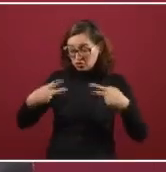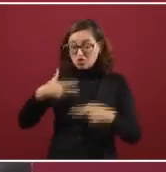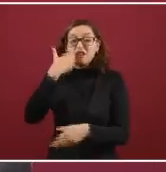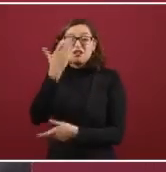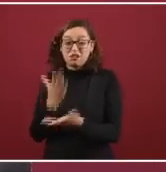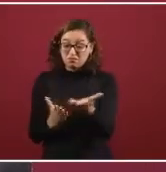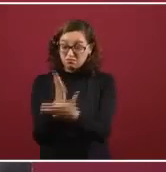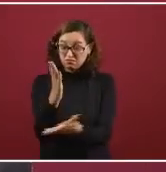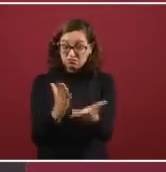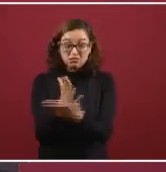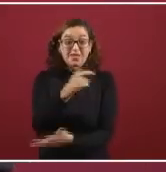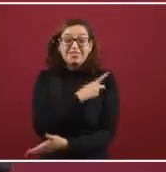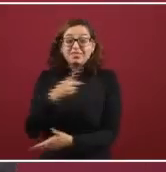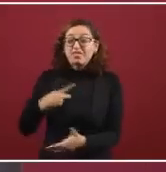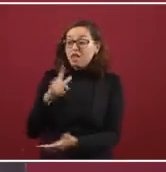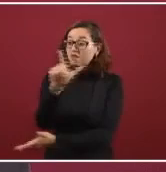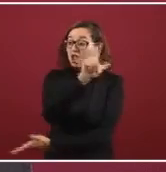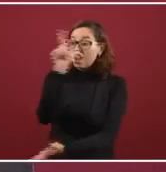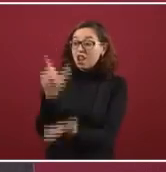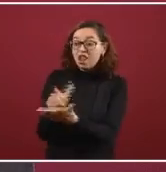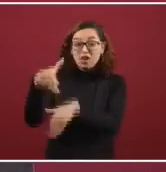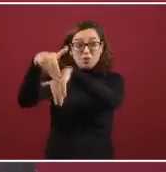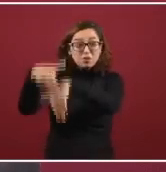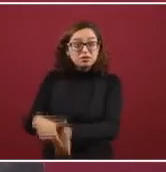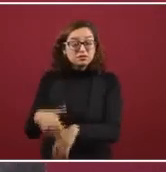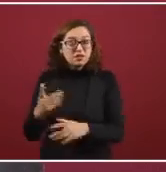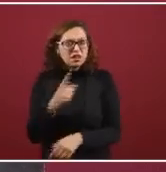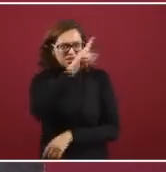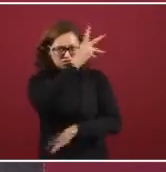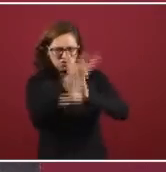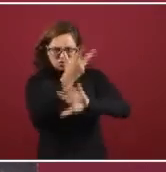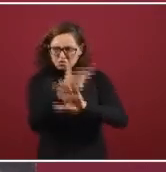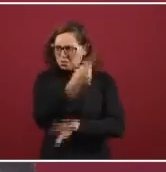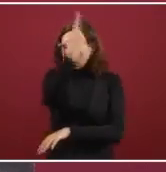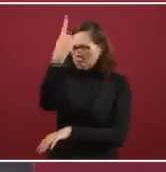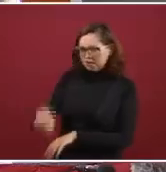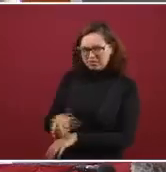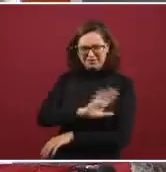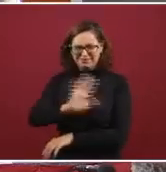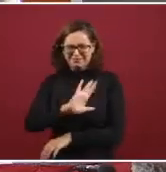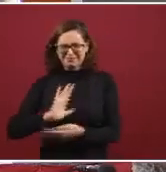normas mexicanas, porque eso no es una imposición de Estados Unidos, es nuestra ley.